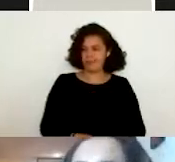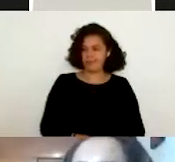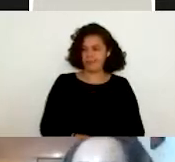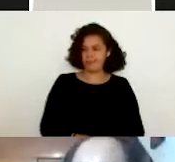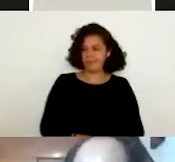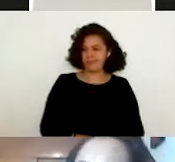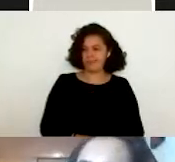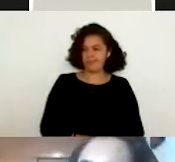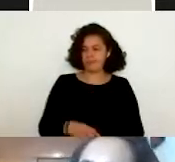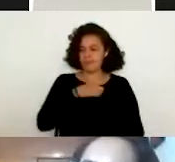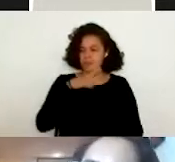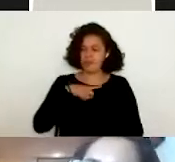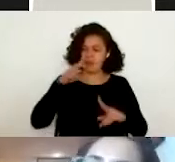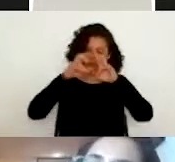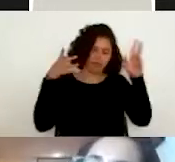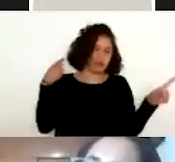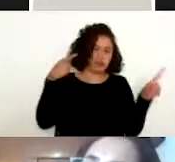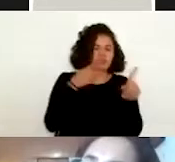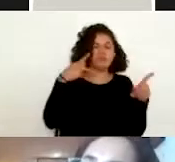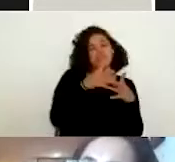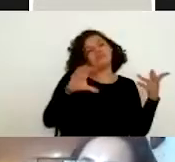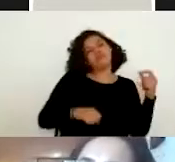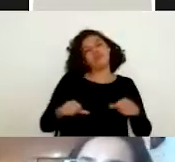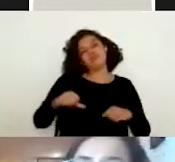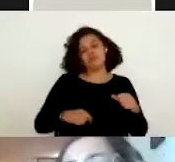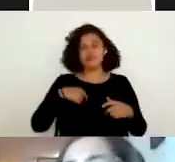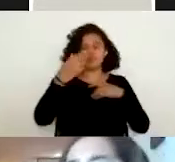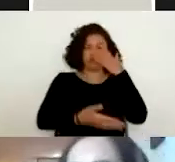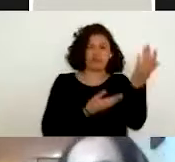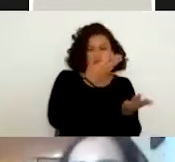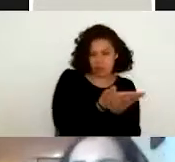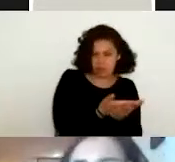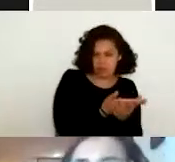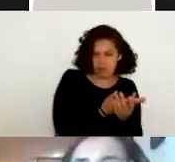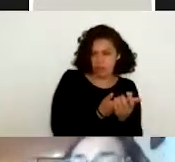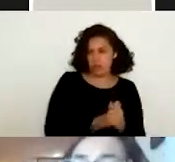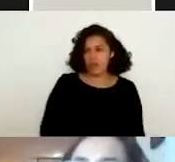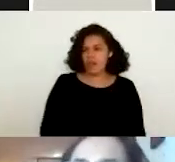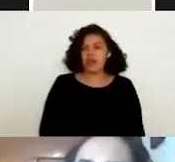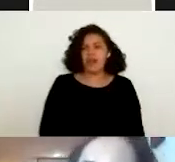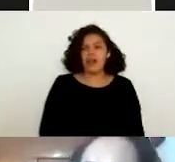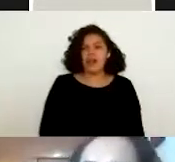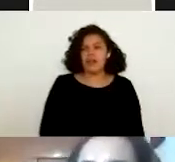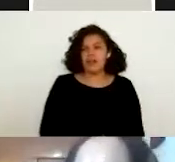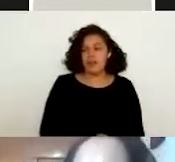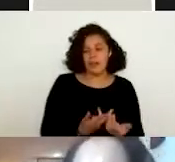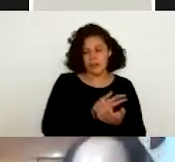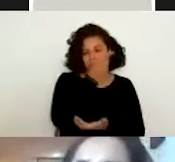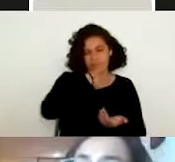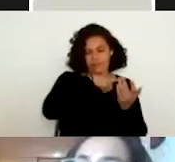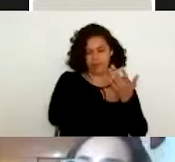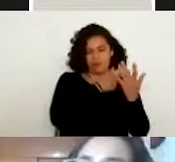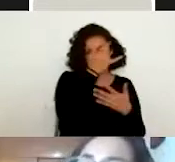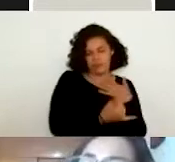que ver, por ejemplo, que en las actividades yo proponga algo que no está contemplado en el plan o en el programa,